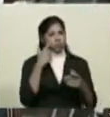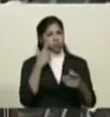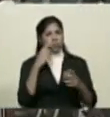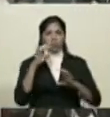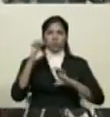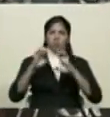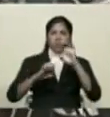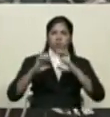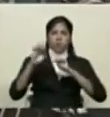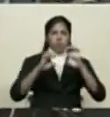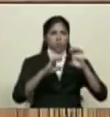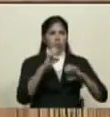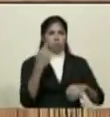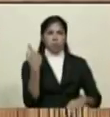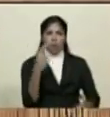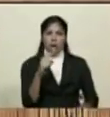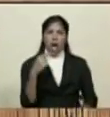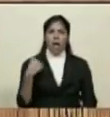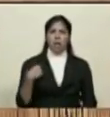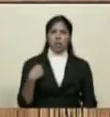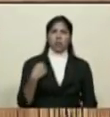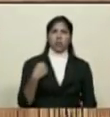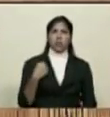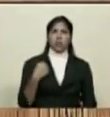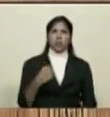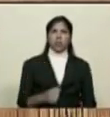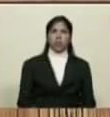en cualquiera de los delitos, penales o no,